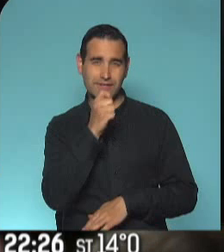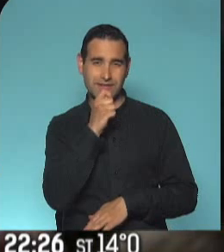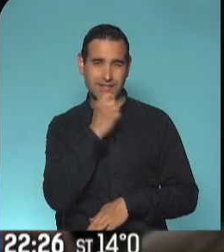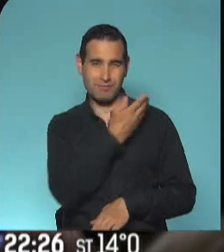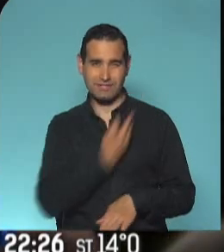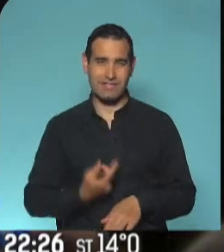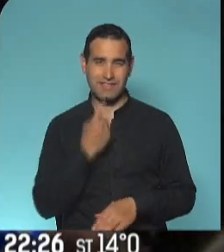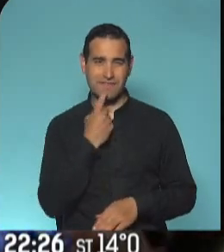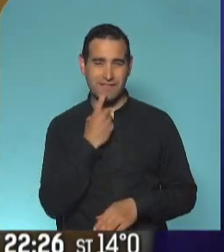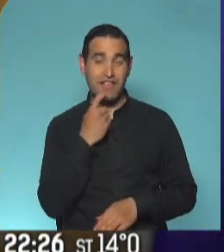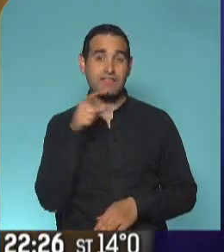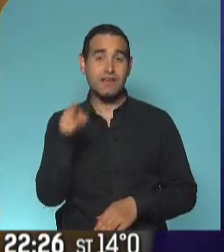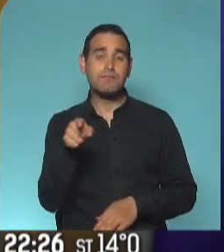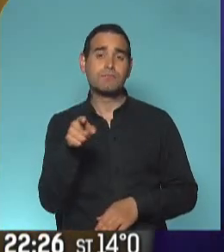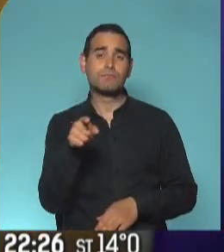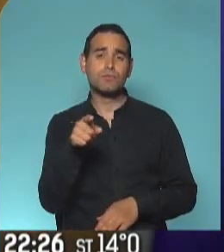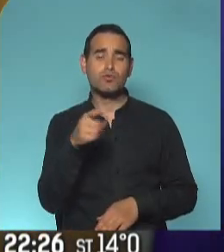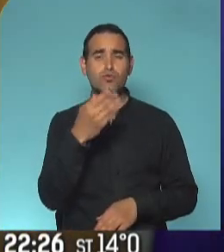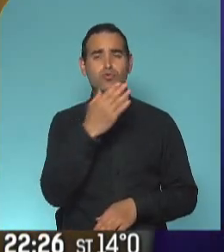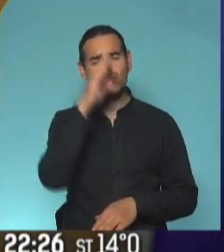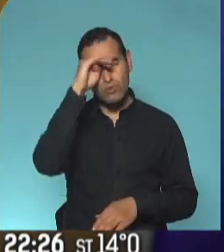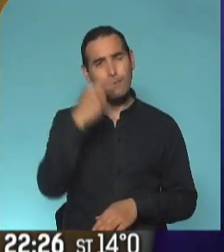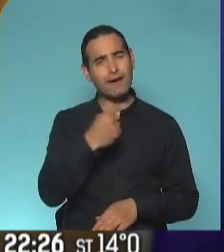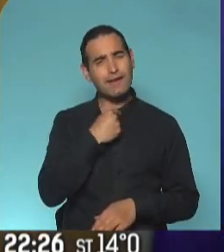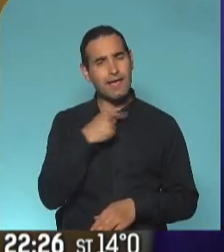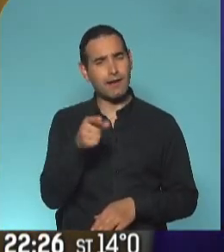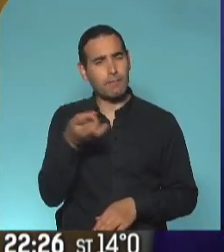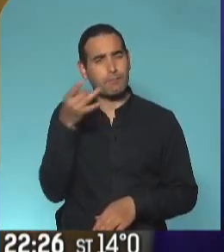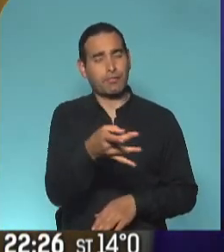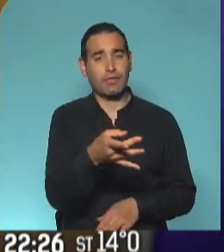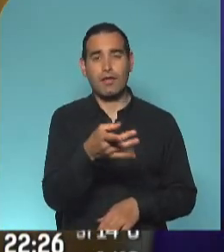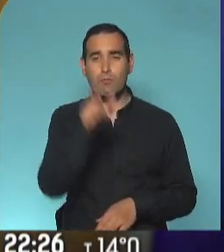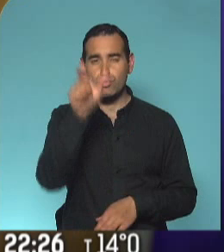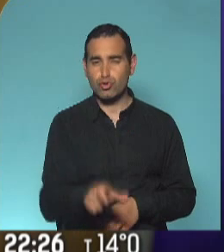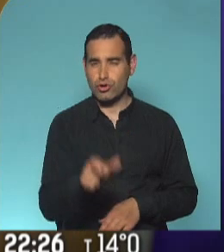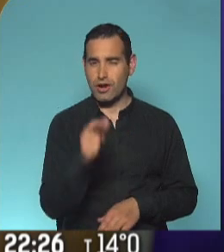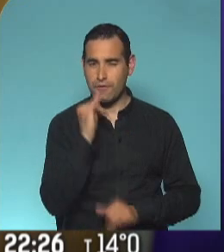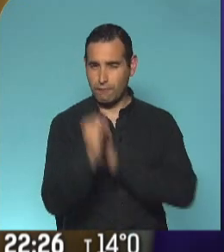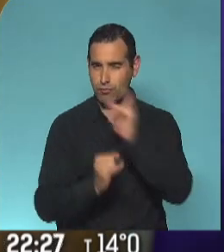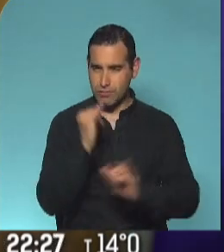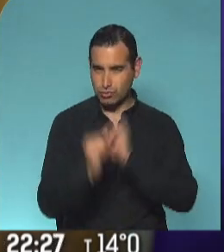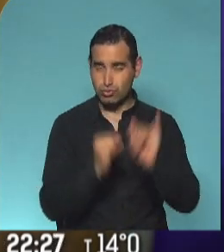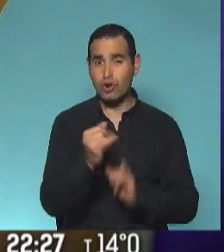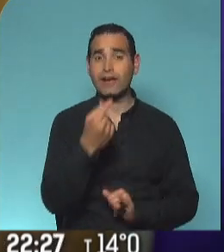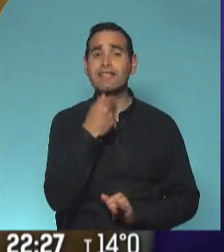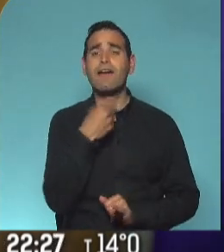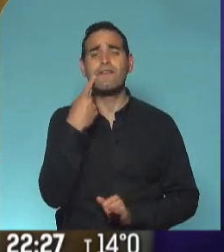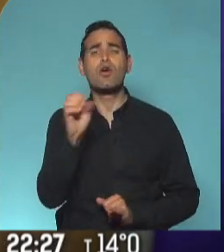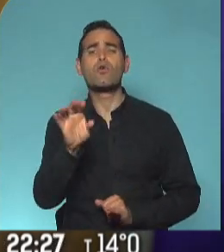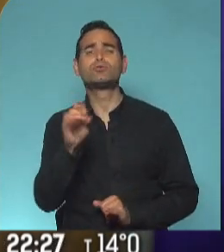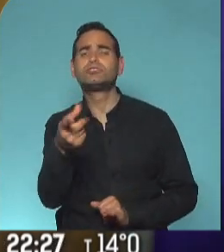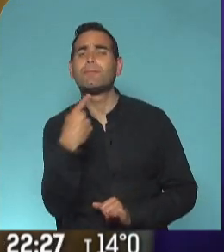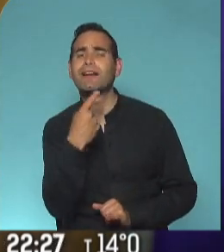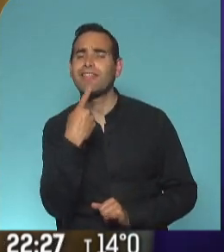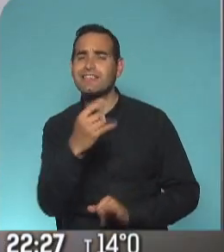Finlandia, Sauli Niinisto, Trump también intenta desacreditar al informante anónimo pidiendo revelar su identidad, argumentando